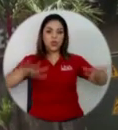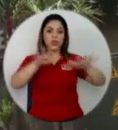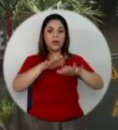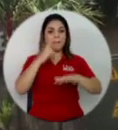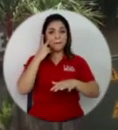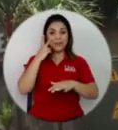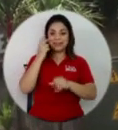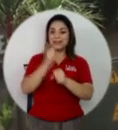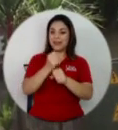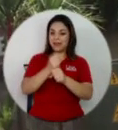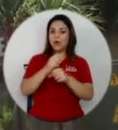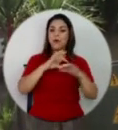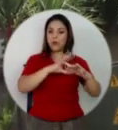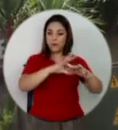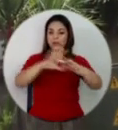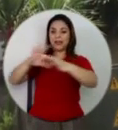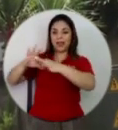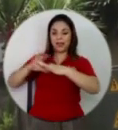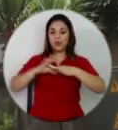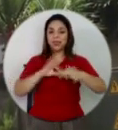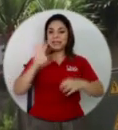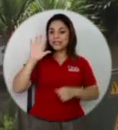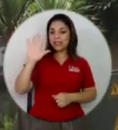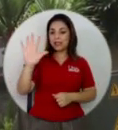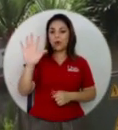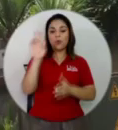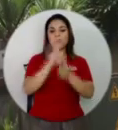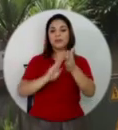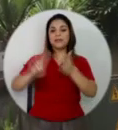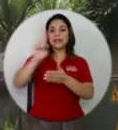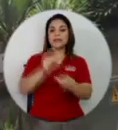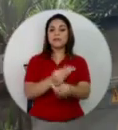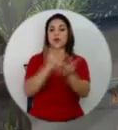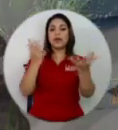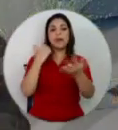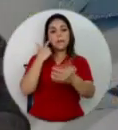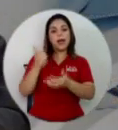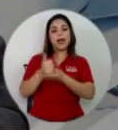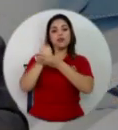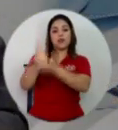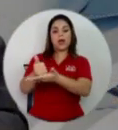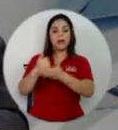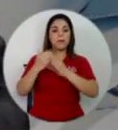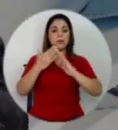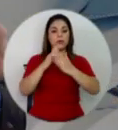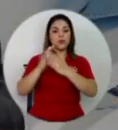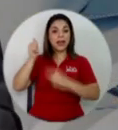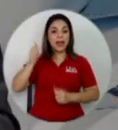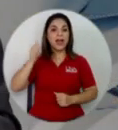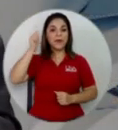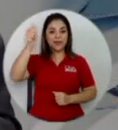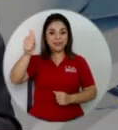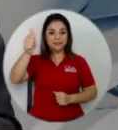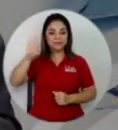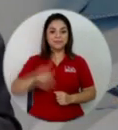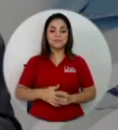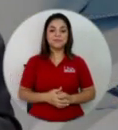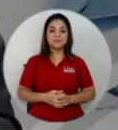del trabajo coordinado entre las 5 universidades públicas para mejorar nuestra oferta a la población alajuelense en este caso.